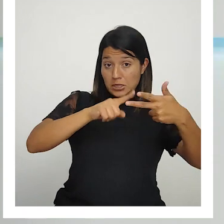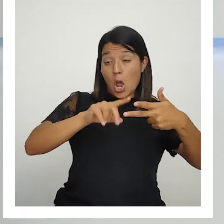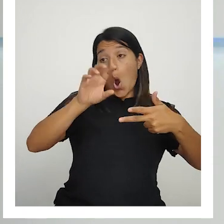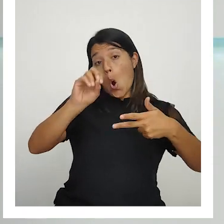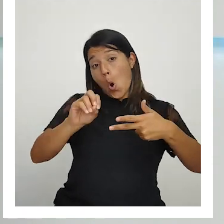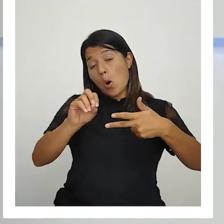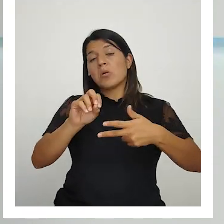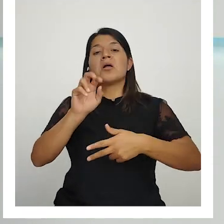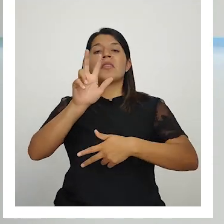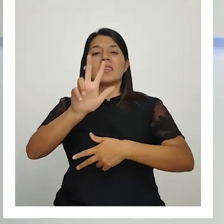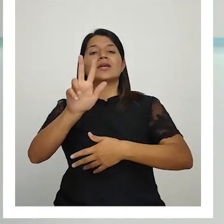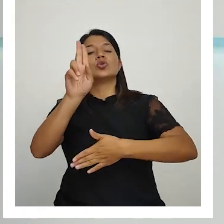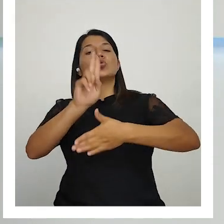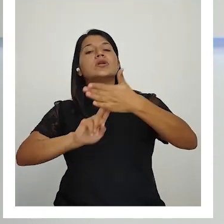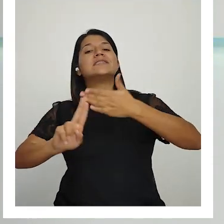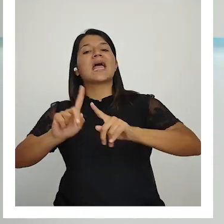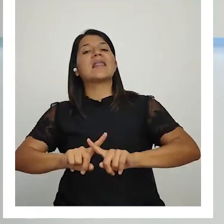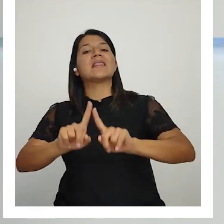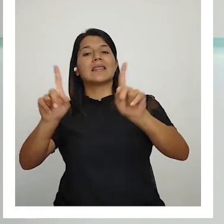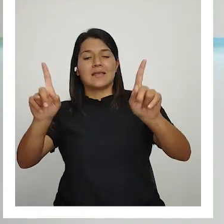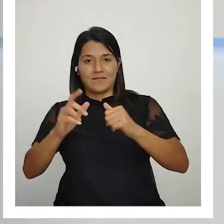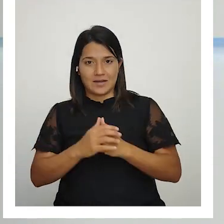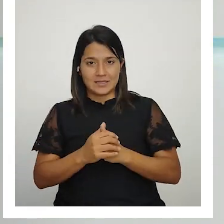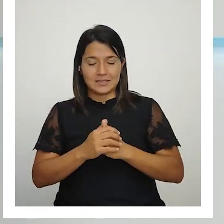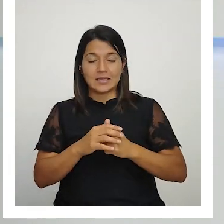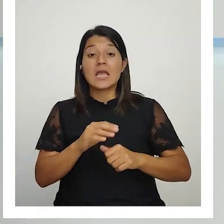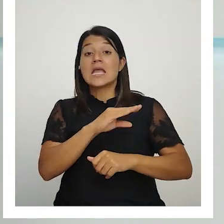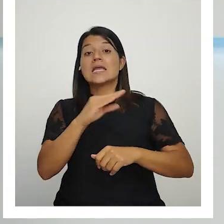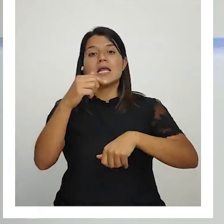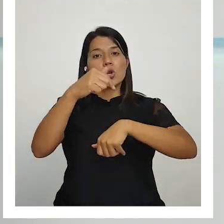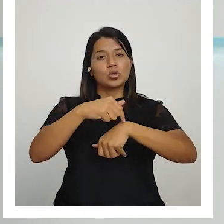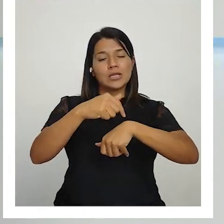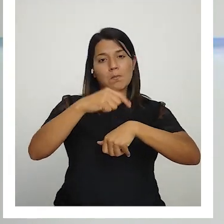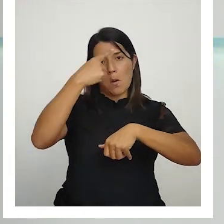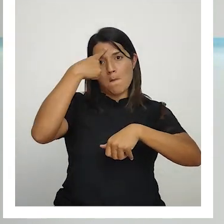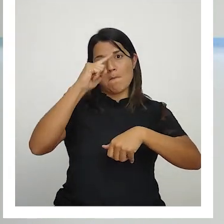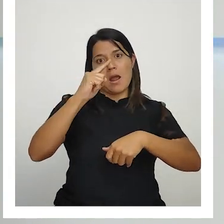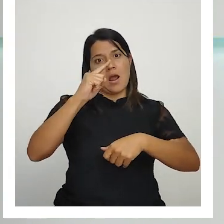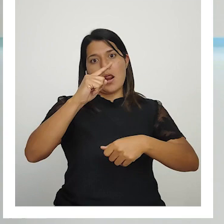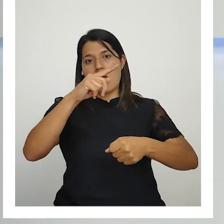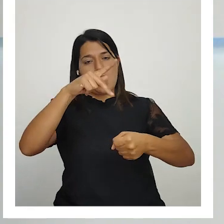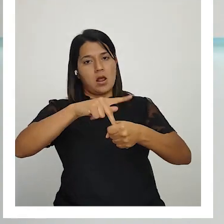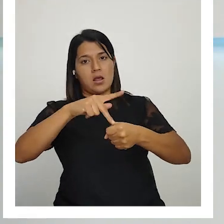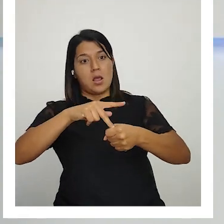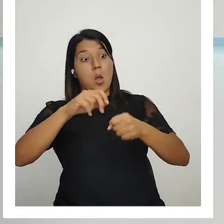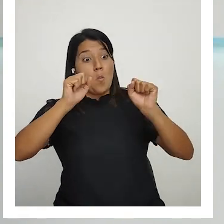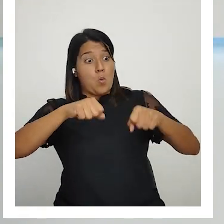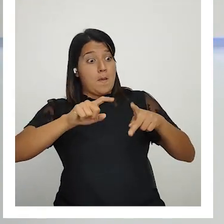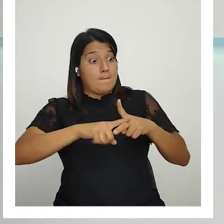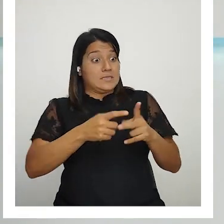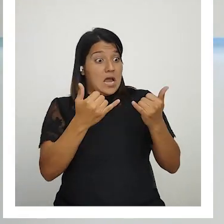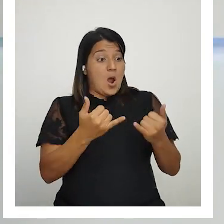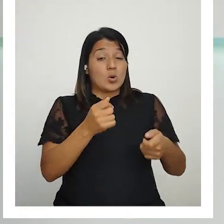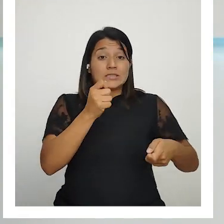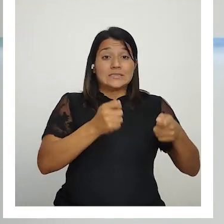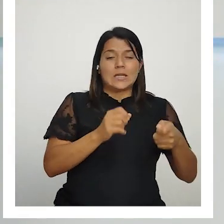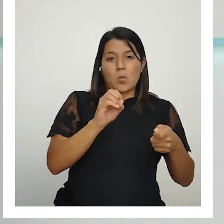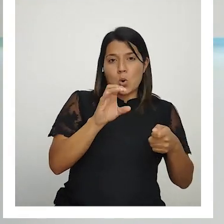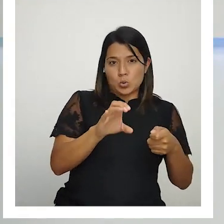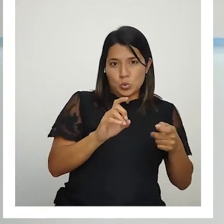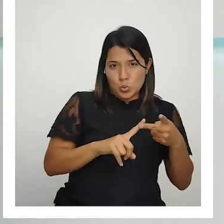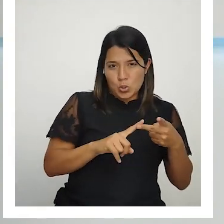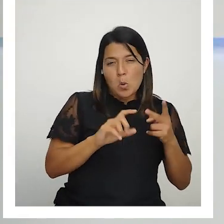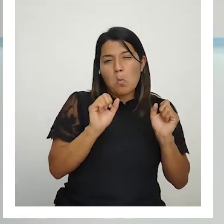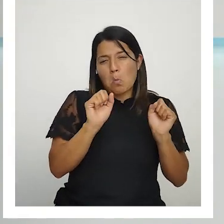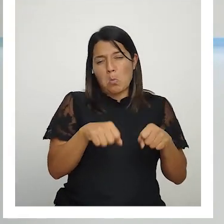en 3 universidades distintas. Y bueno, los periodos de aplicación pueden estar empezando desde ahorita, septiembre, octubre,